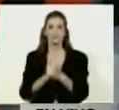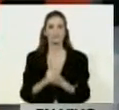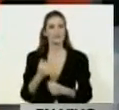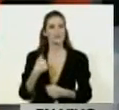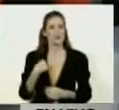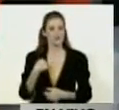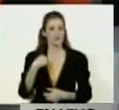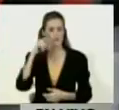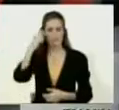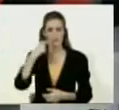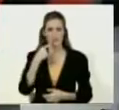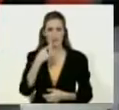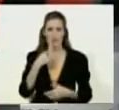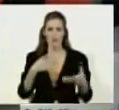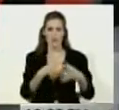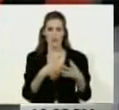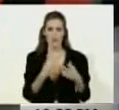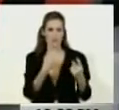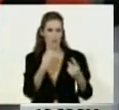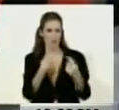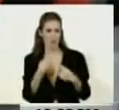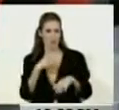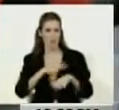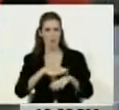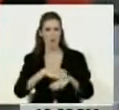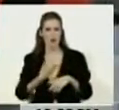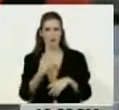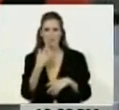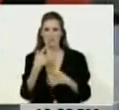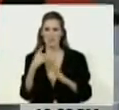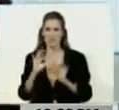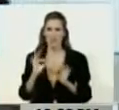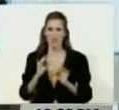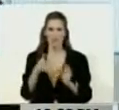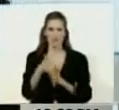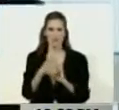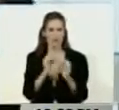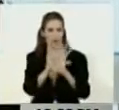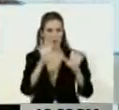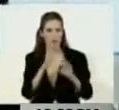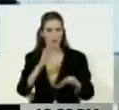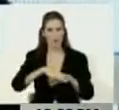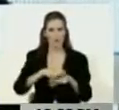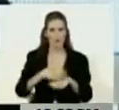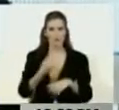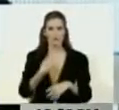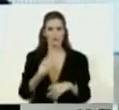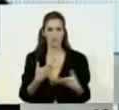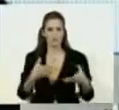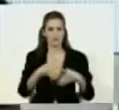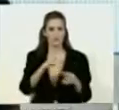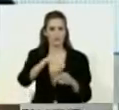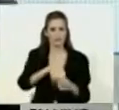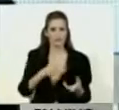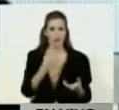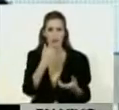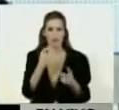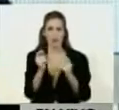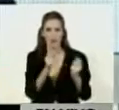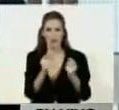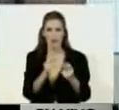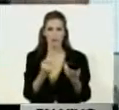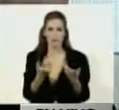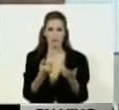me hicieron un cierto reclamo en el sentido que porque yo no había dicho eso más claramente, si era parte de lo que estábamos